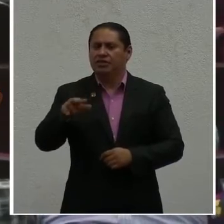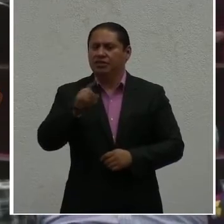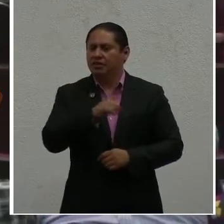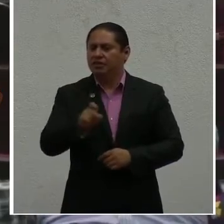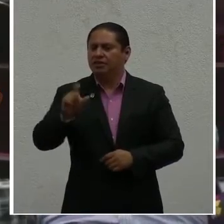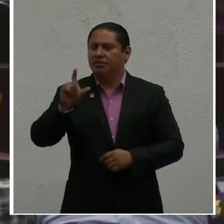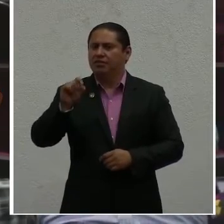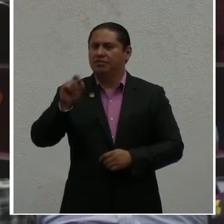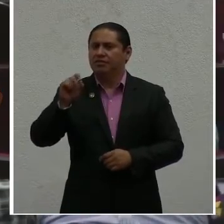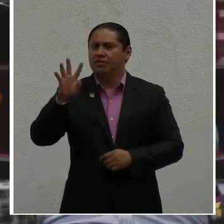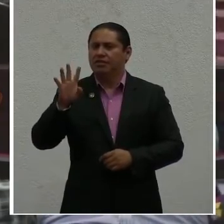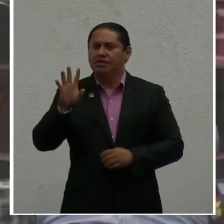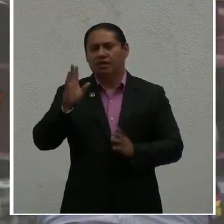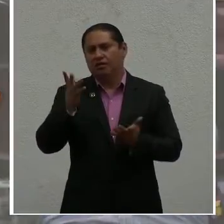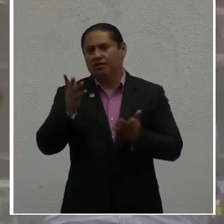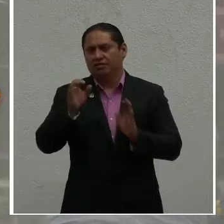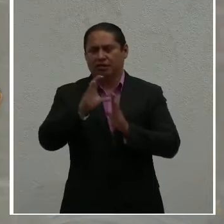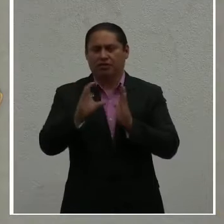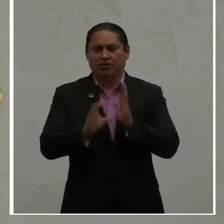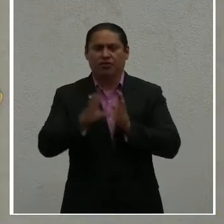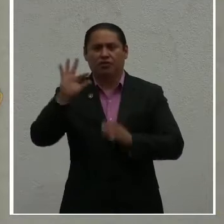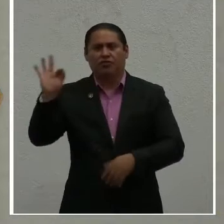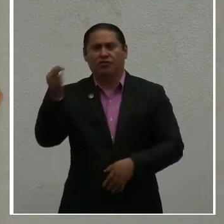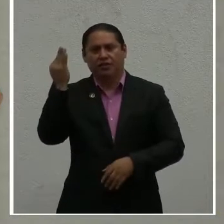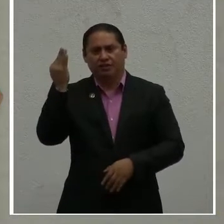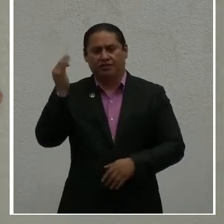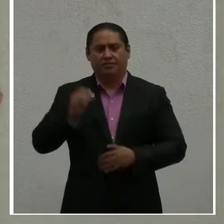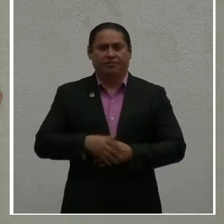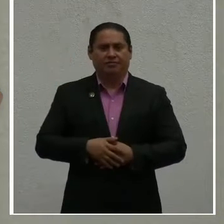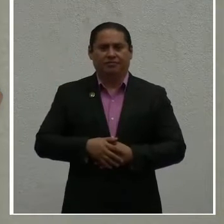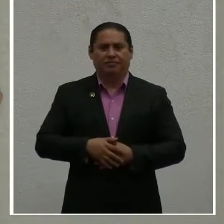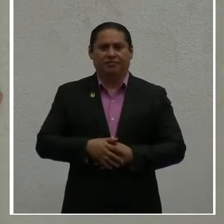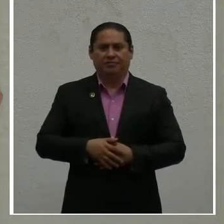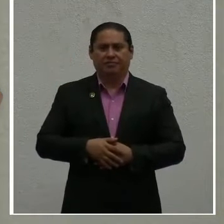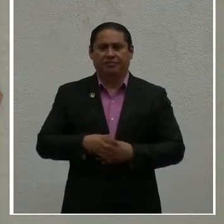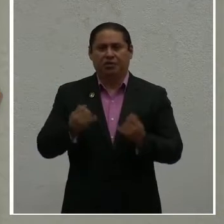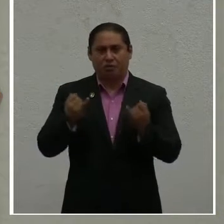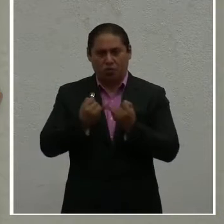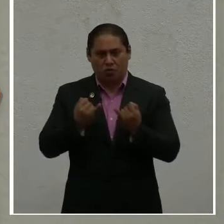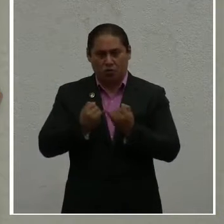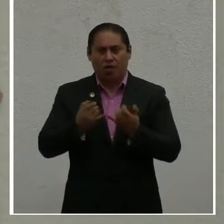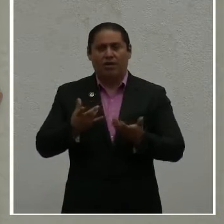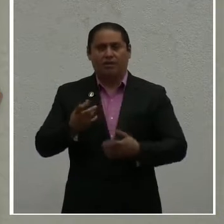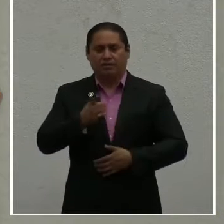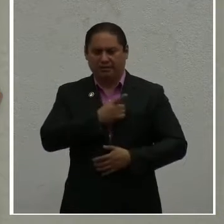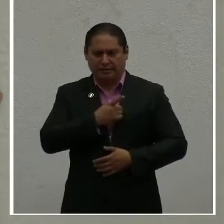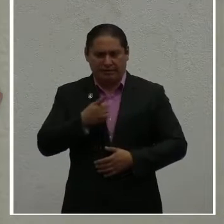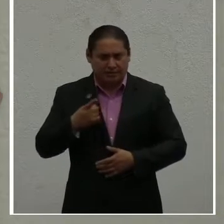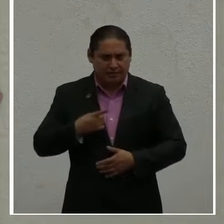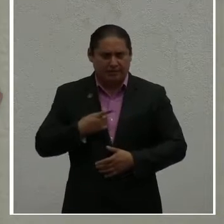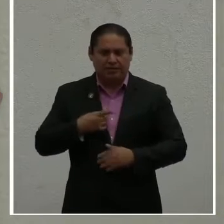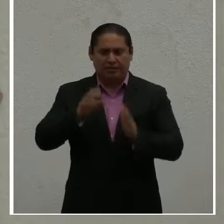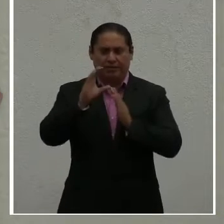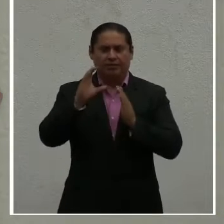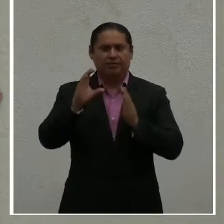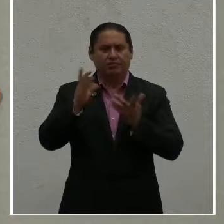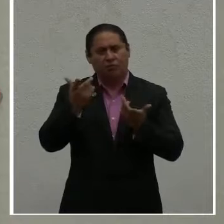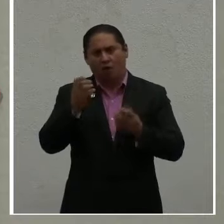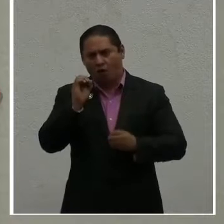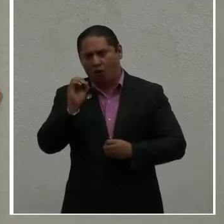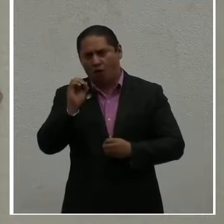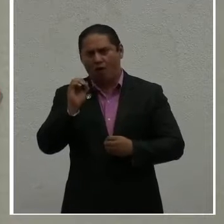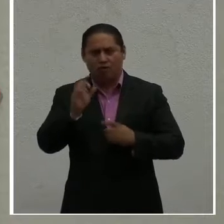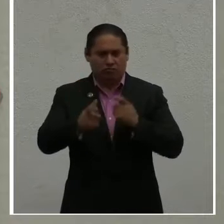124 de la Constitución Federal, sino que además debemos procurar que esta contribución